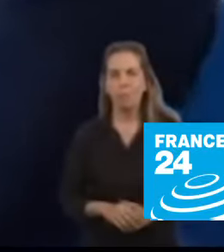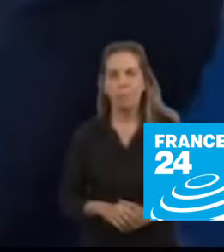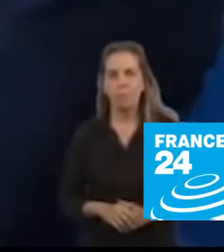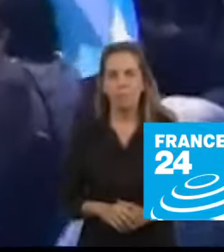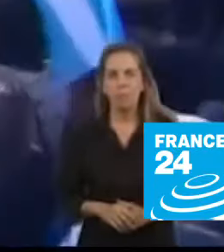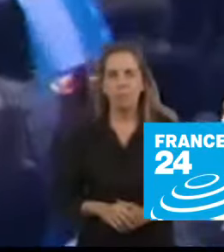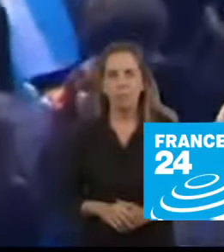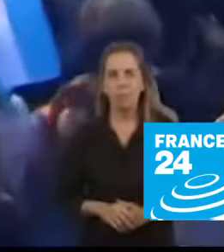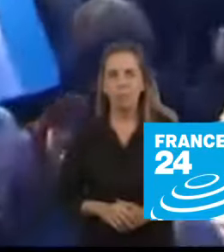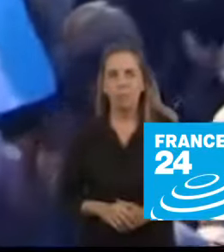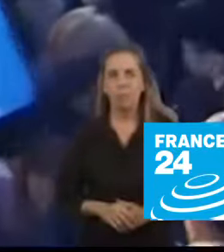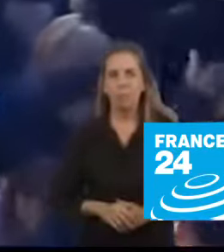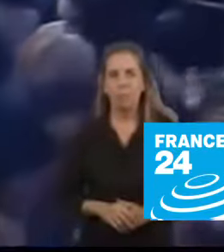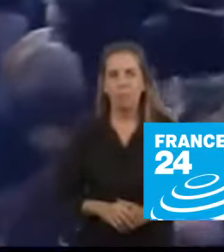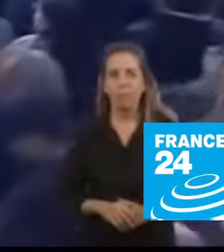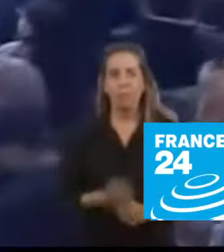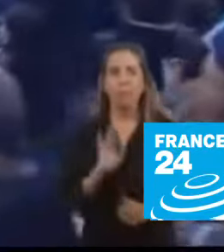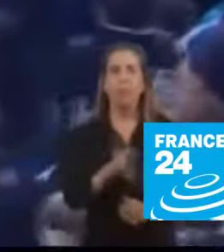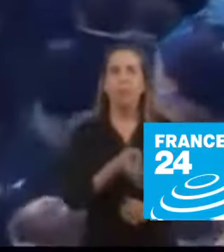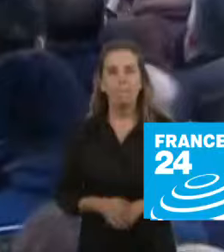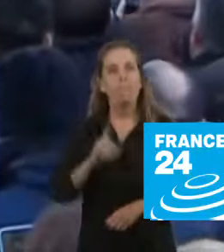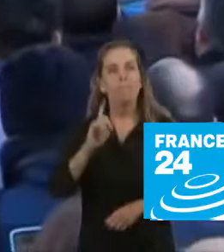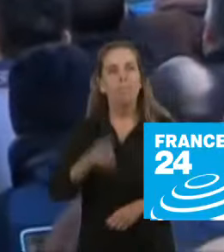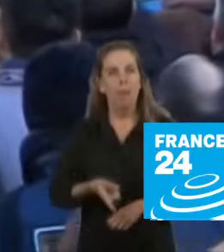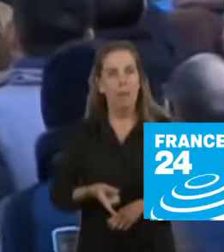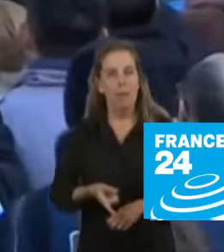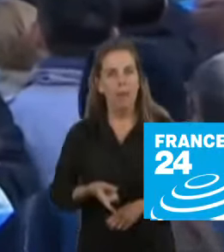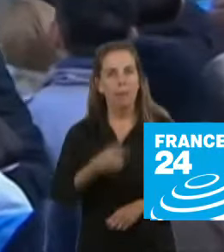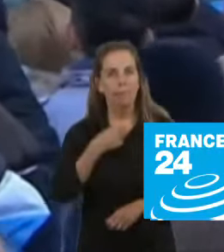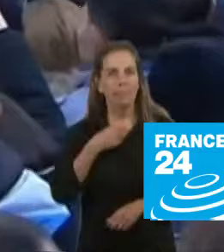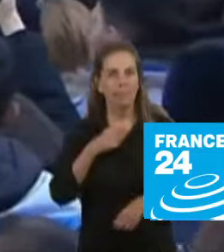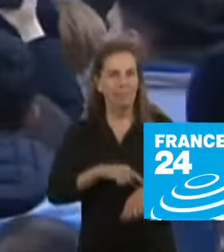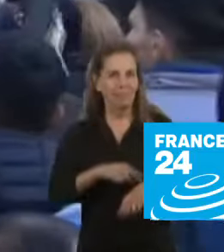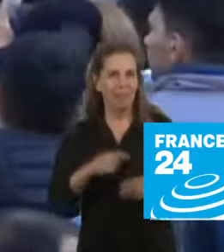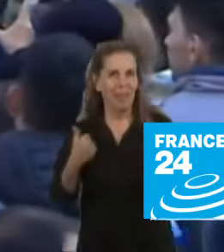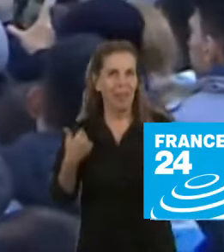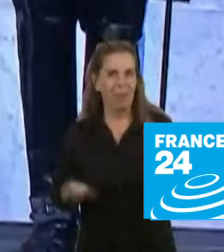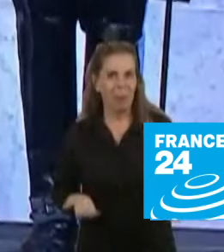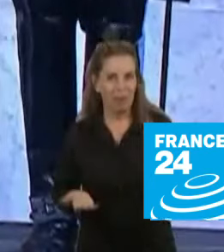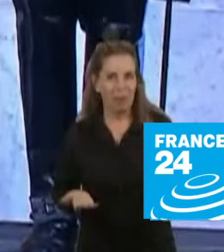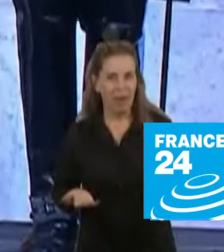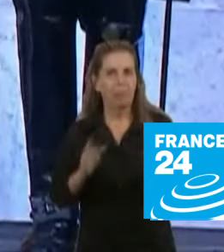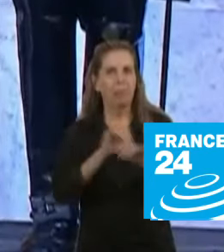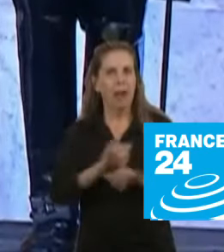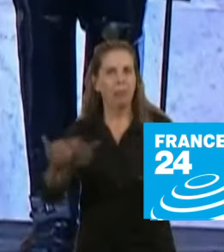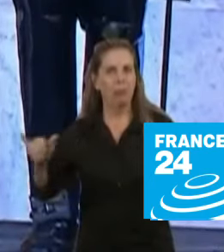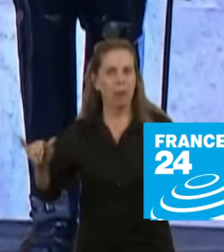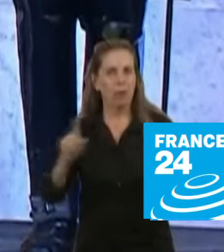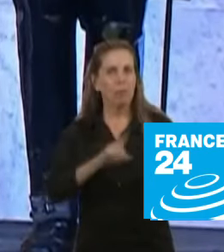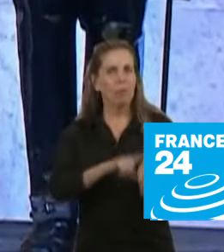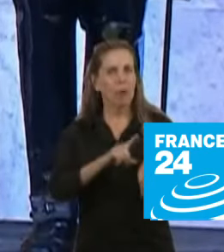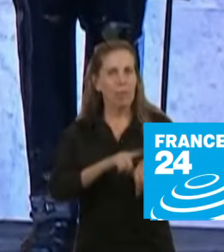reunir los apoyos suficientes, sí lanzó promesas. Quiero aprovechar esta ocasión para anunciar que una vez que estén